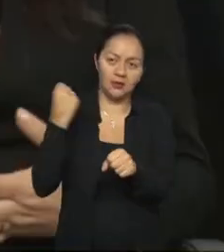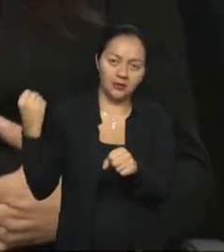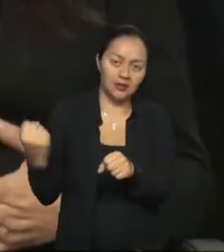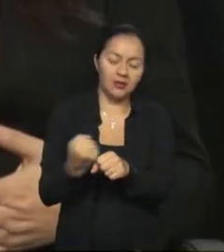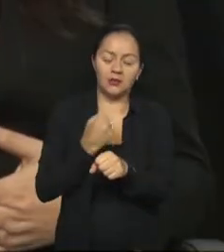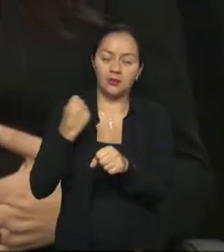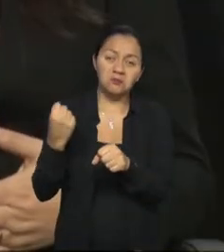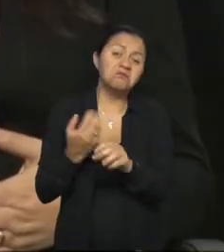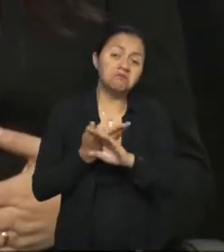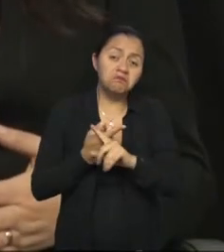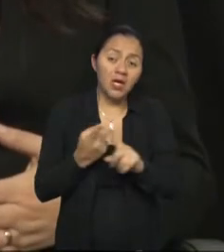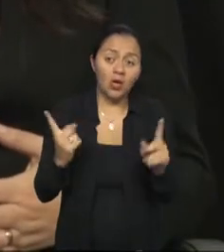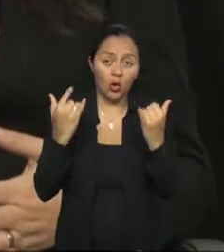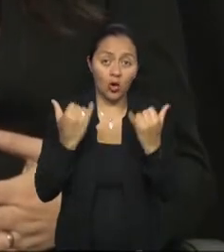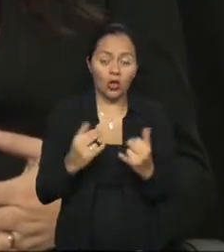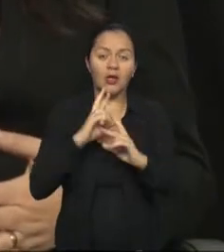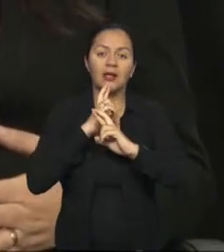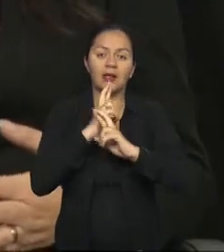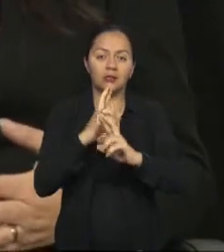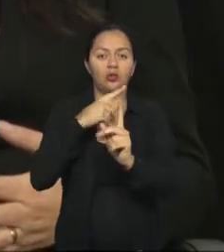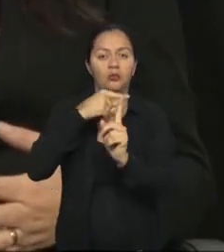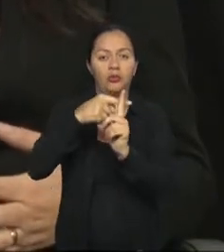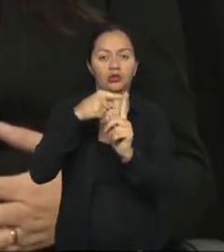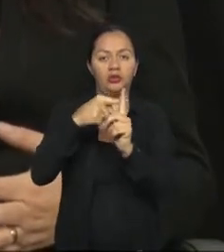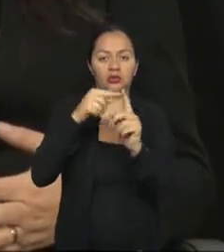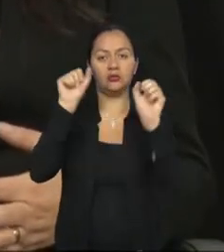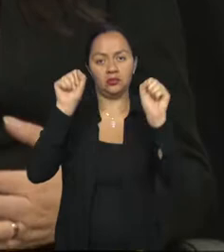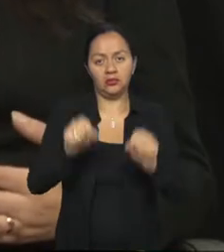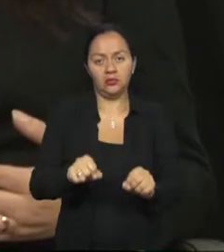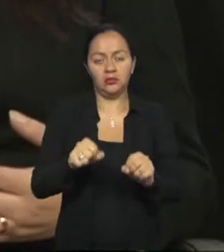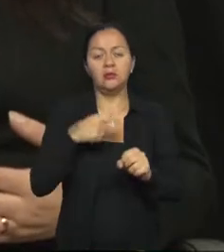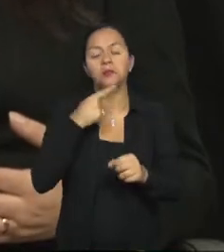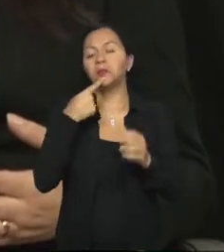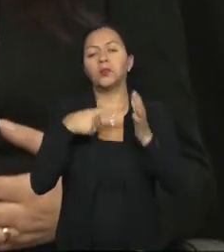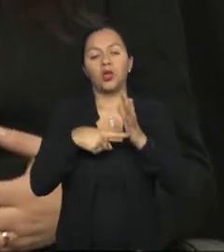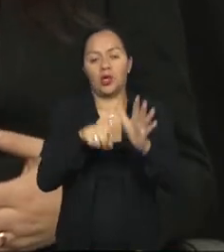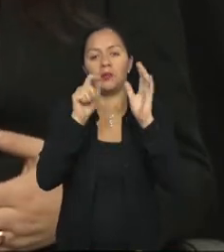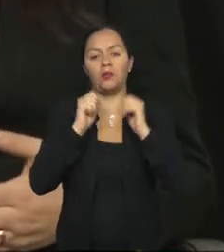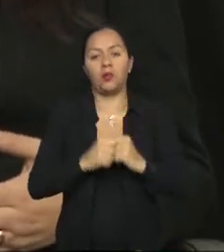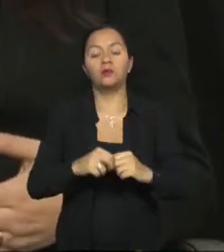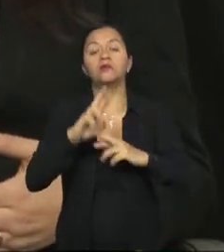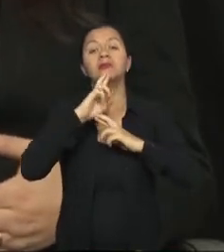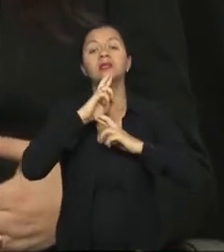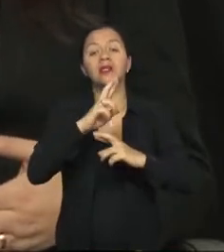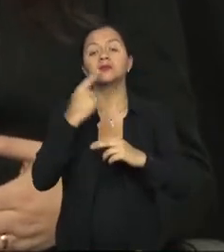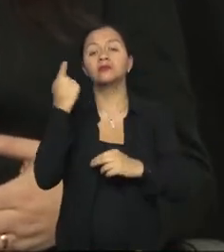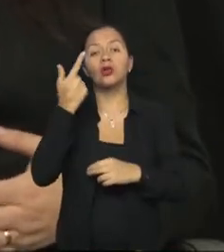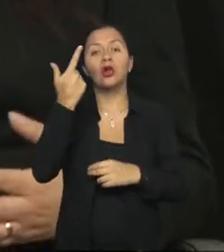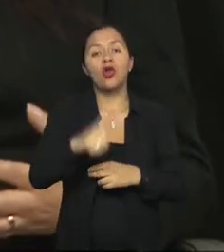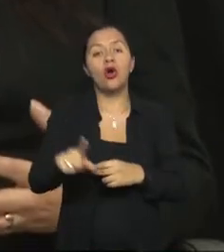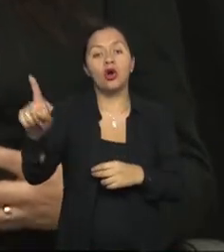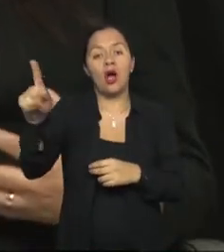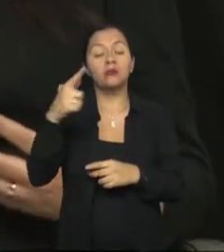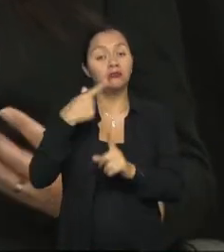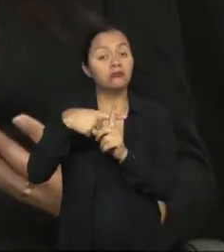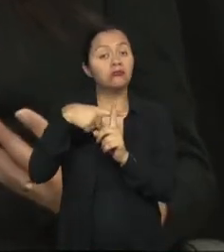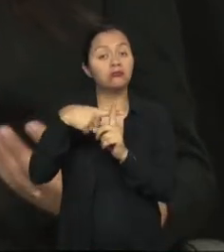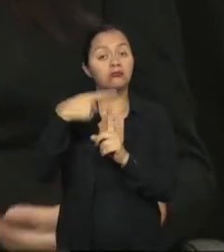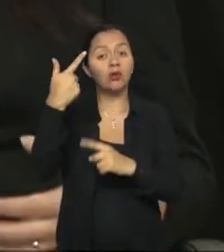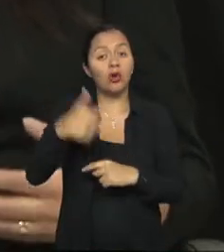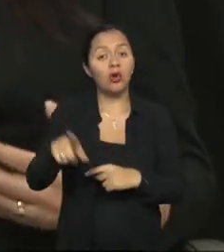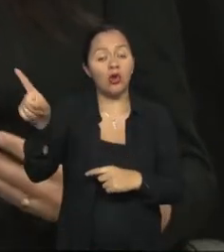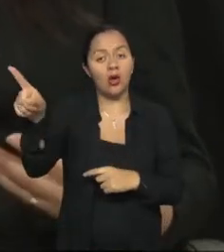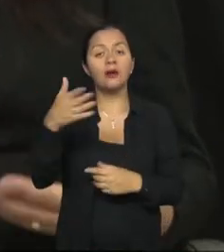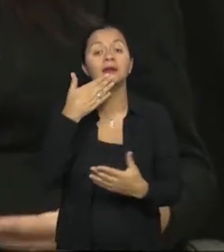tenemos resultados muy positivos y quisiera poner como ejemplo el resultado que tenemos en Loja. En Loja, gracias